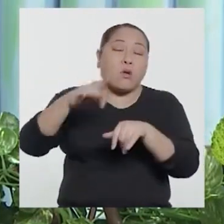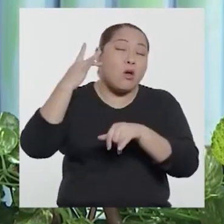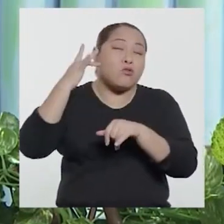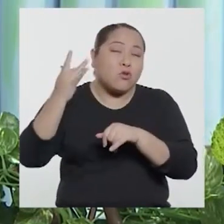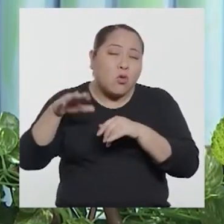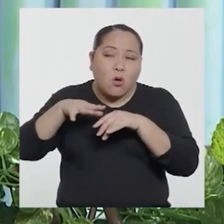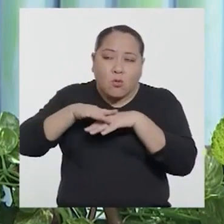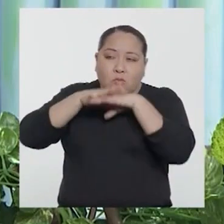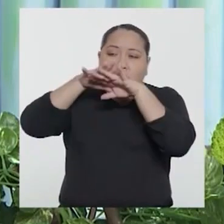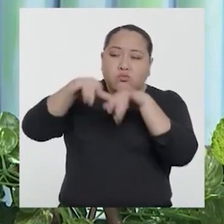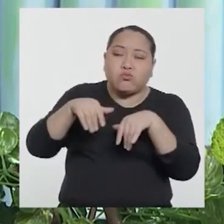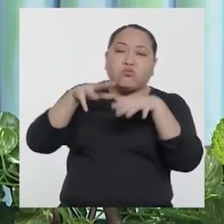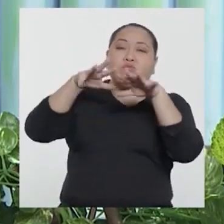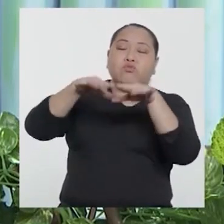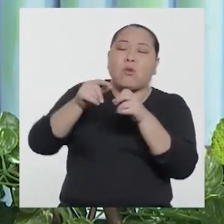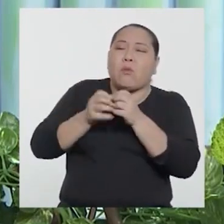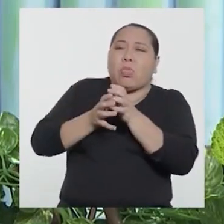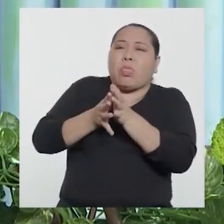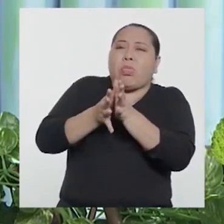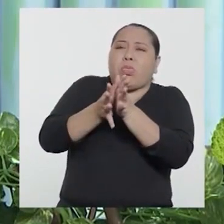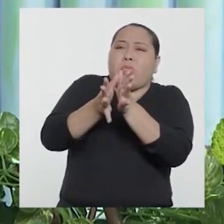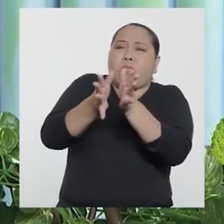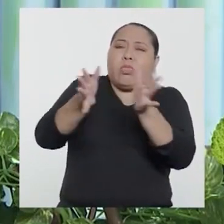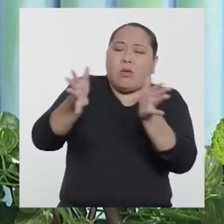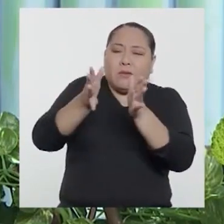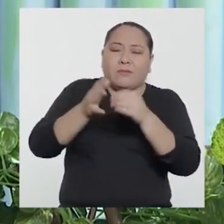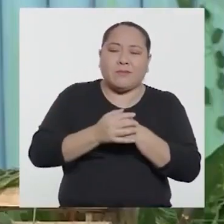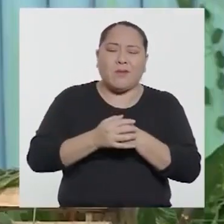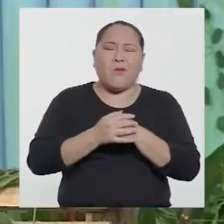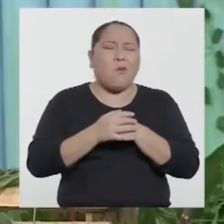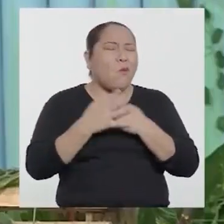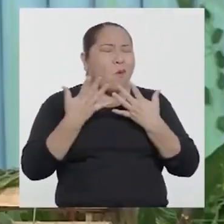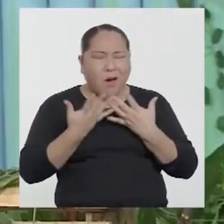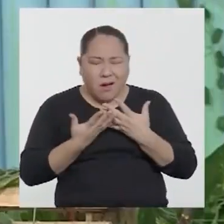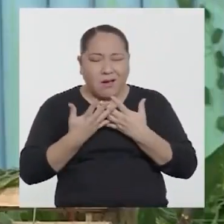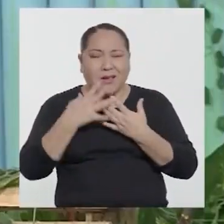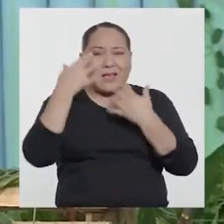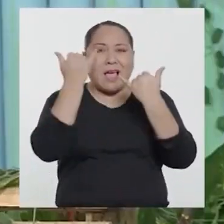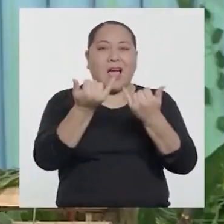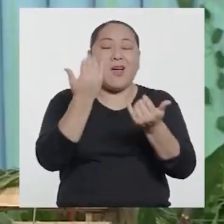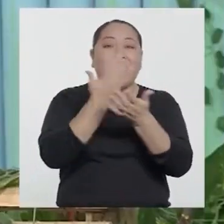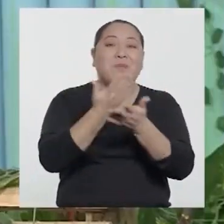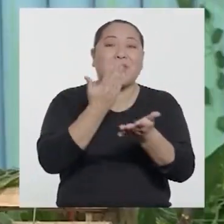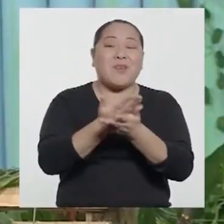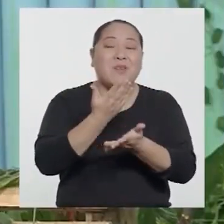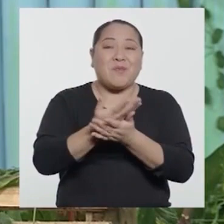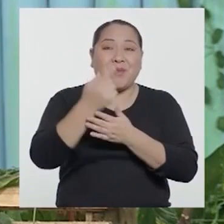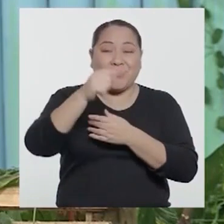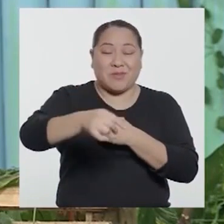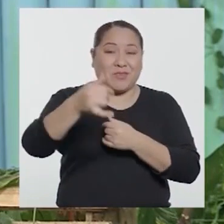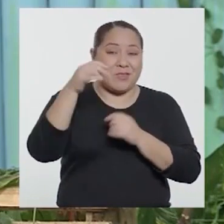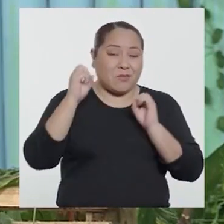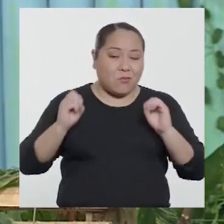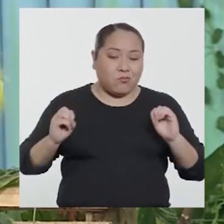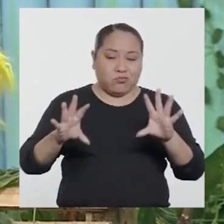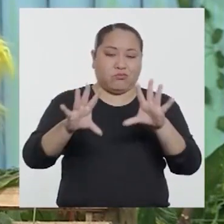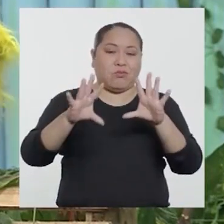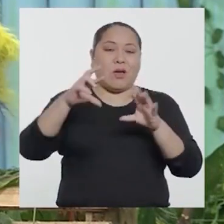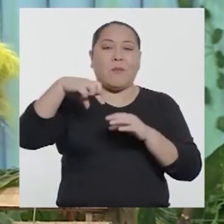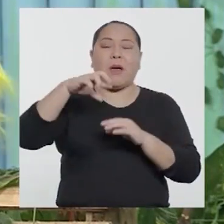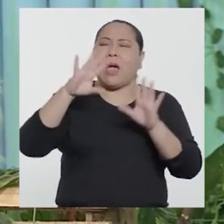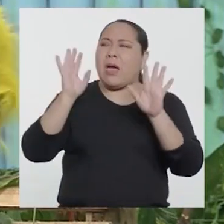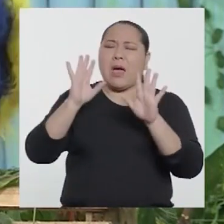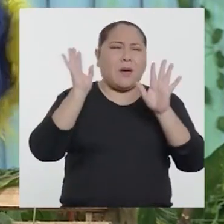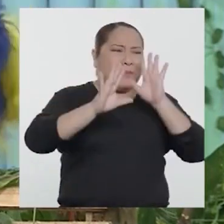reboten unas con otras y se amplifiquen mucho más. ¡Wow! Ahora probemos nuestros parlantes.